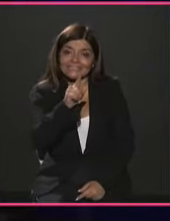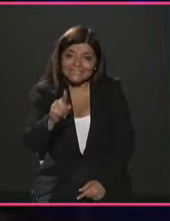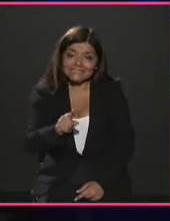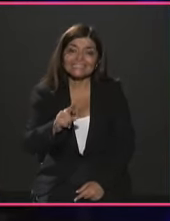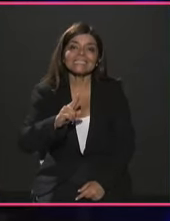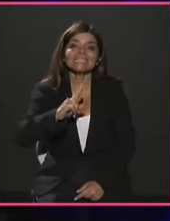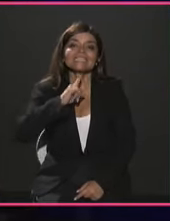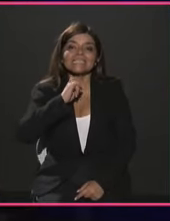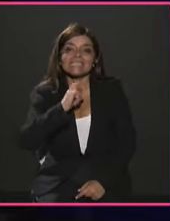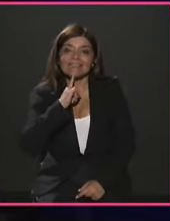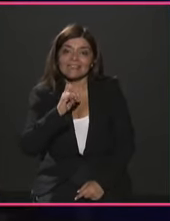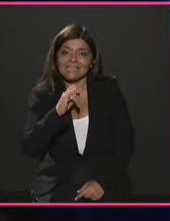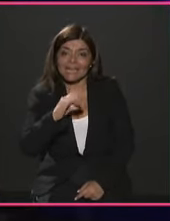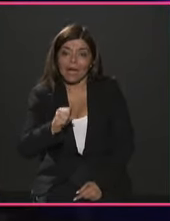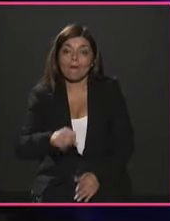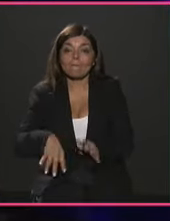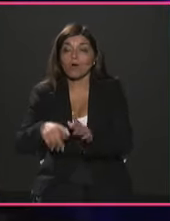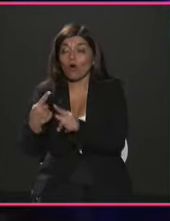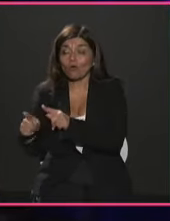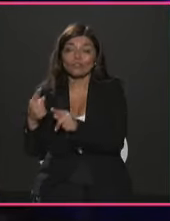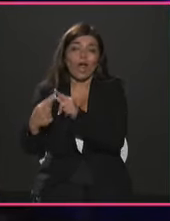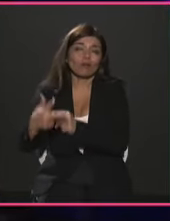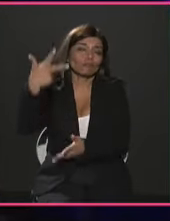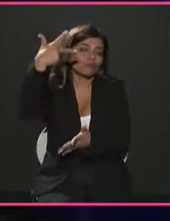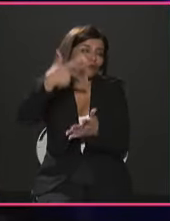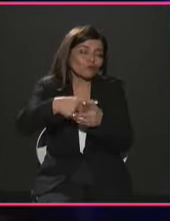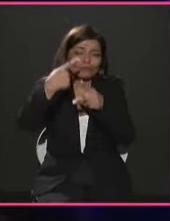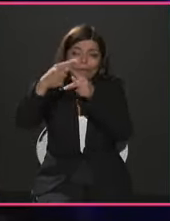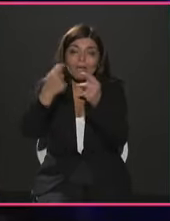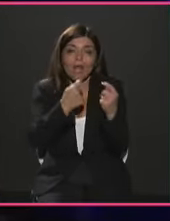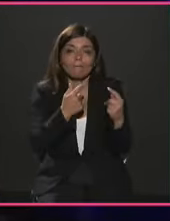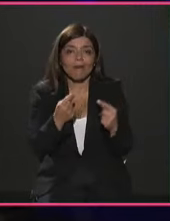veria y hay 8000 otras parecidas